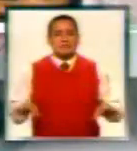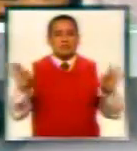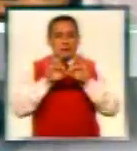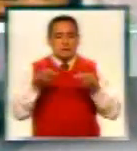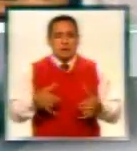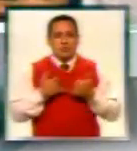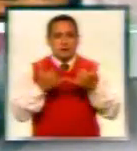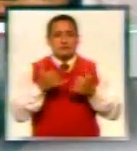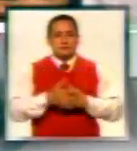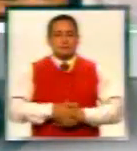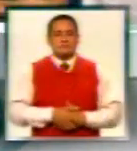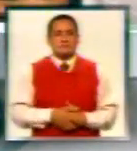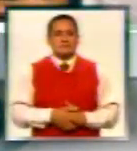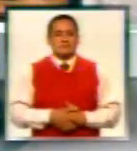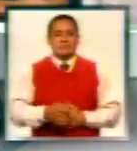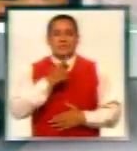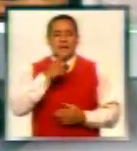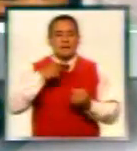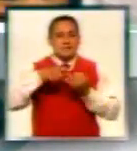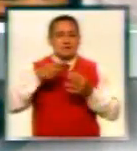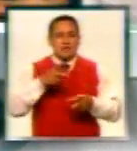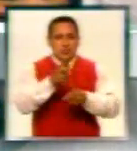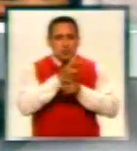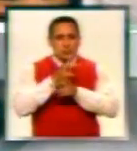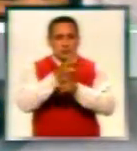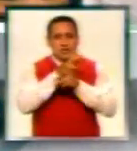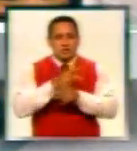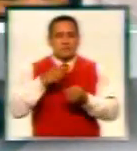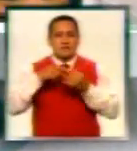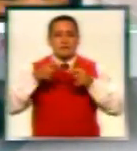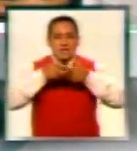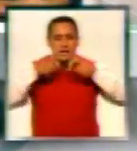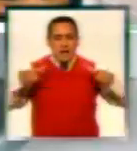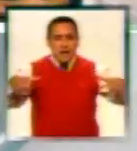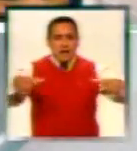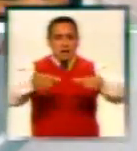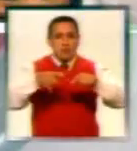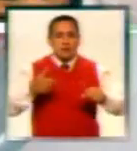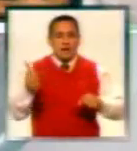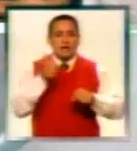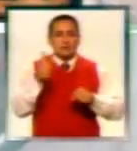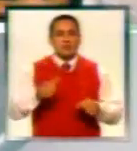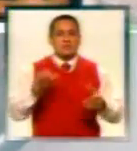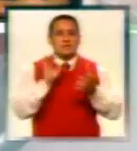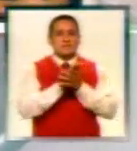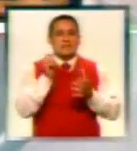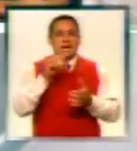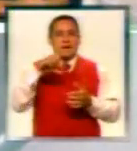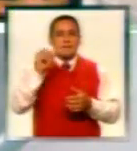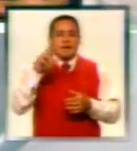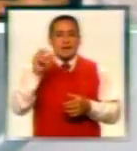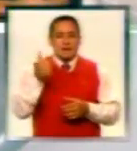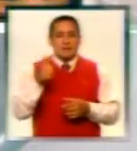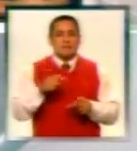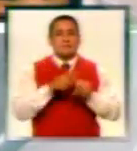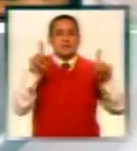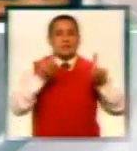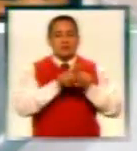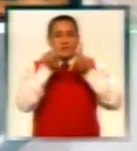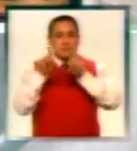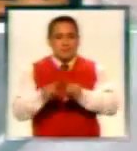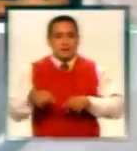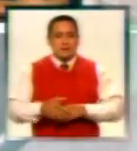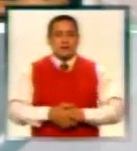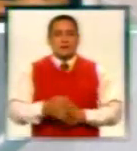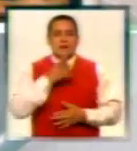aún, la conservación de la Laguna Azul y la de Chacapara, ¿no? Pero adicionalmente,